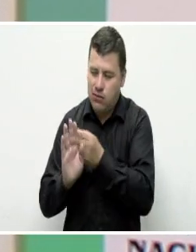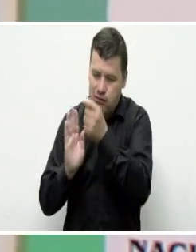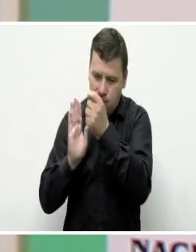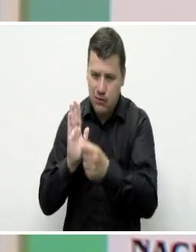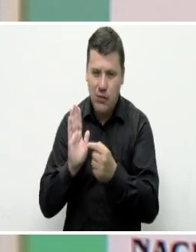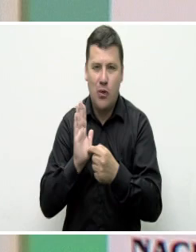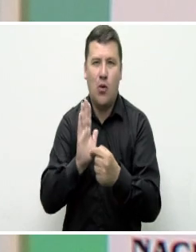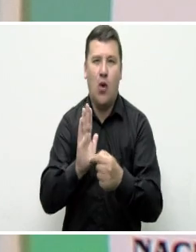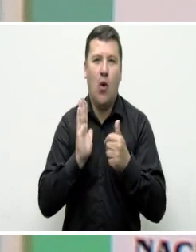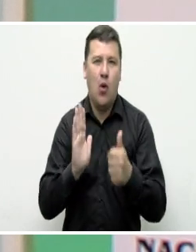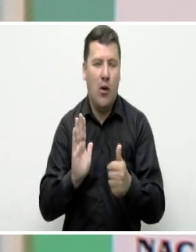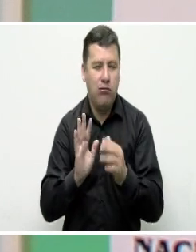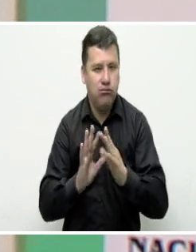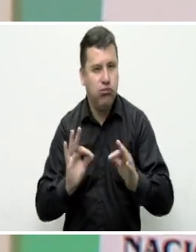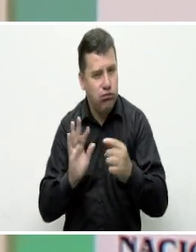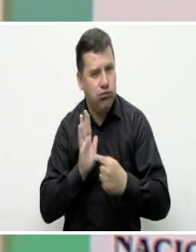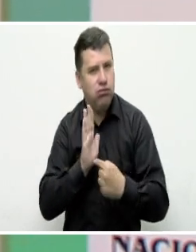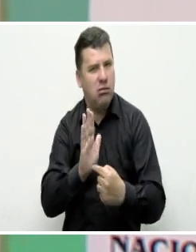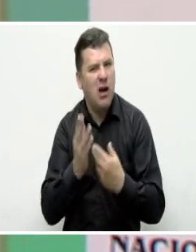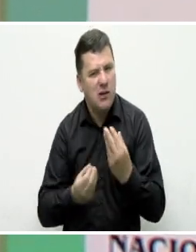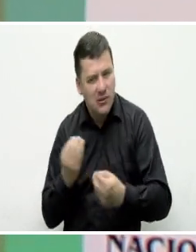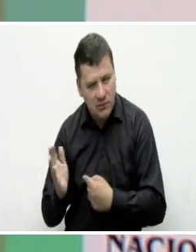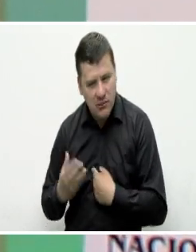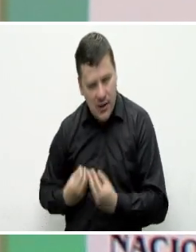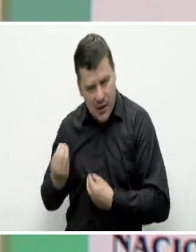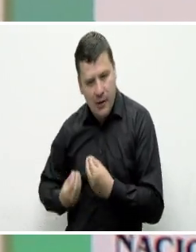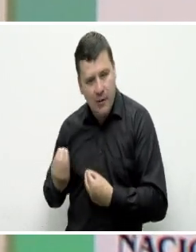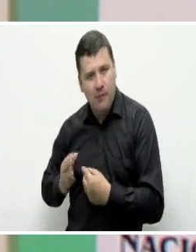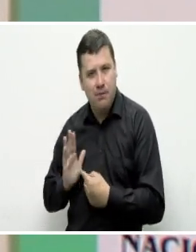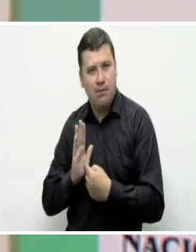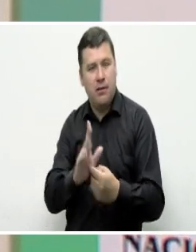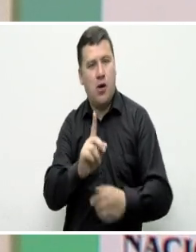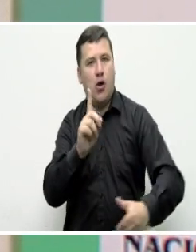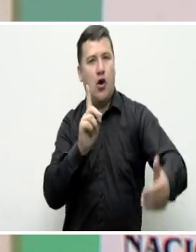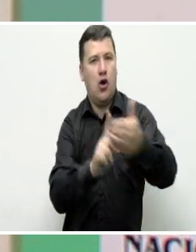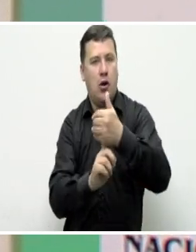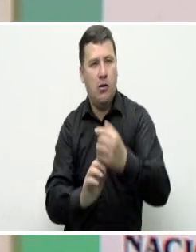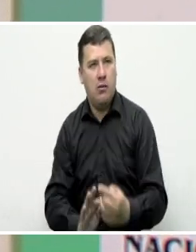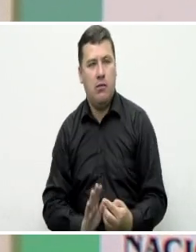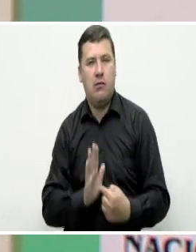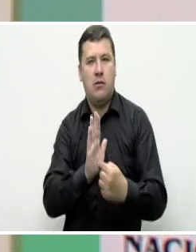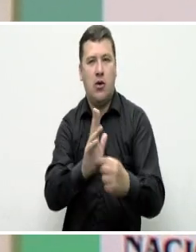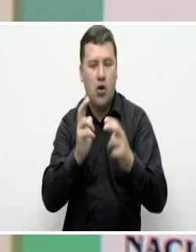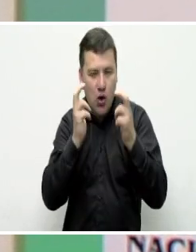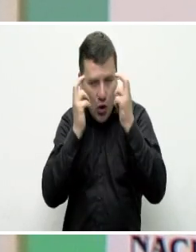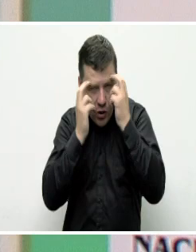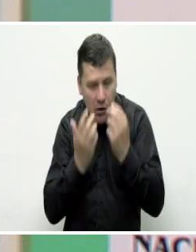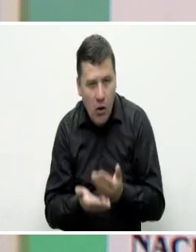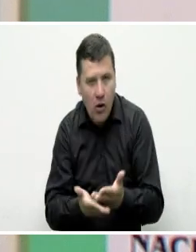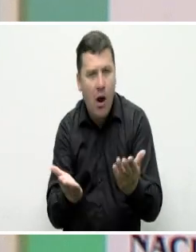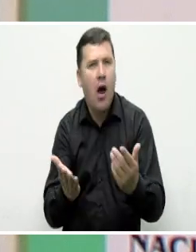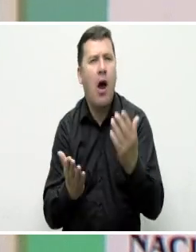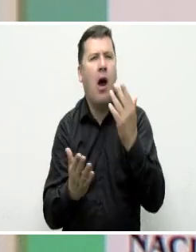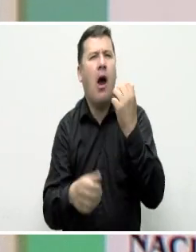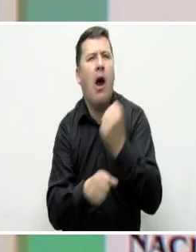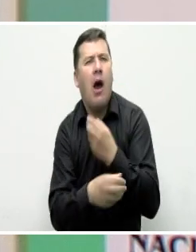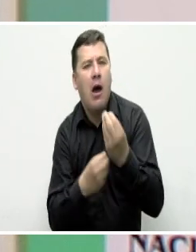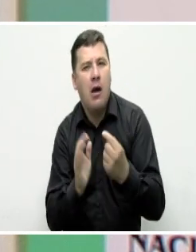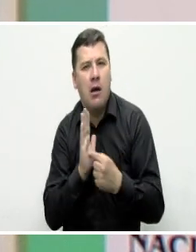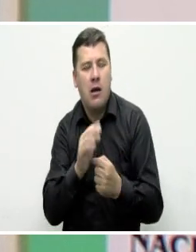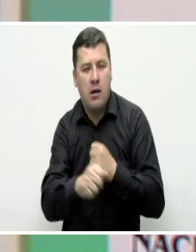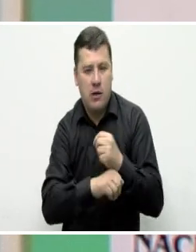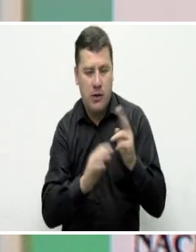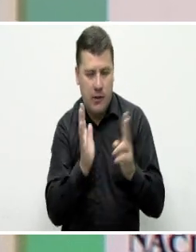ha sido una pieza clave para lograr darles a ustedes conocimiento de este trabajo durante